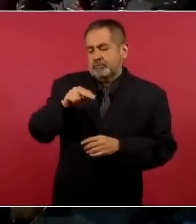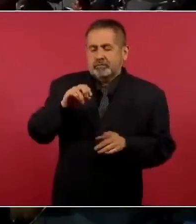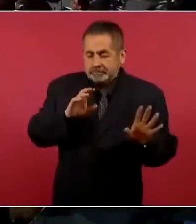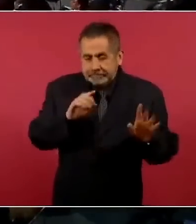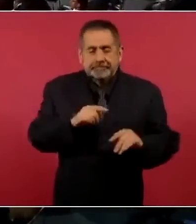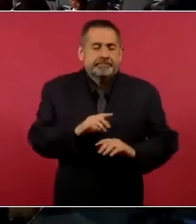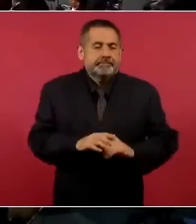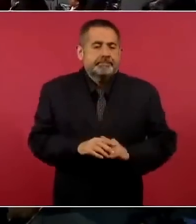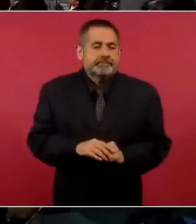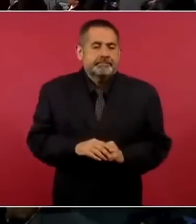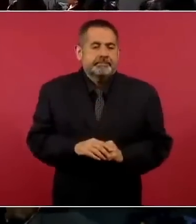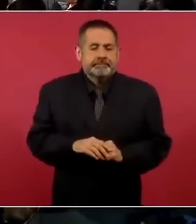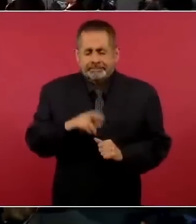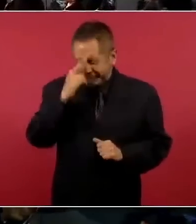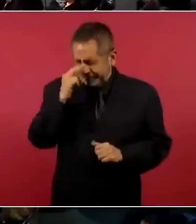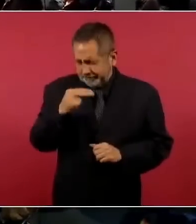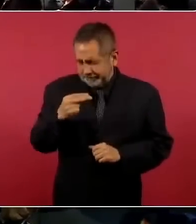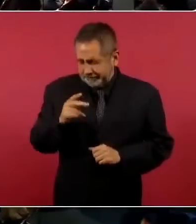Que ya no recuerdo.